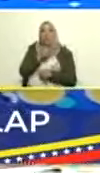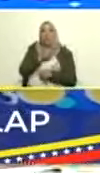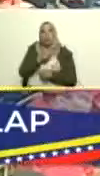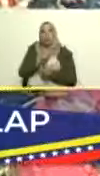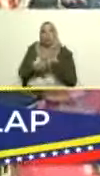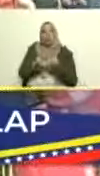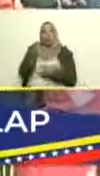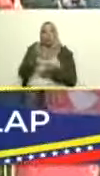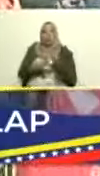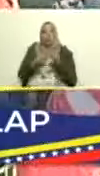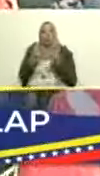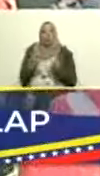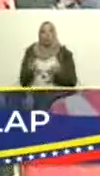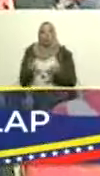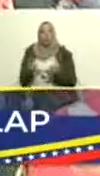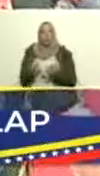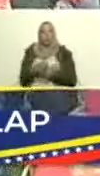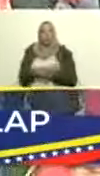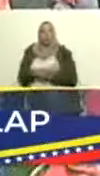construcción.